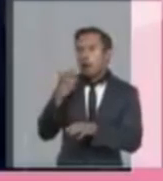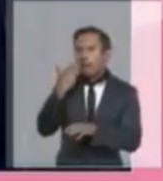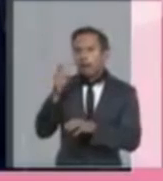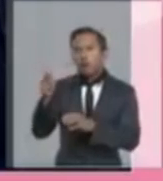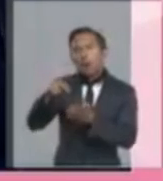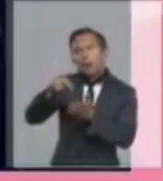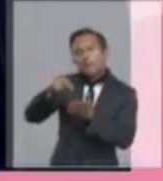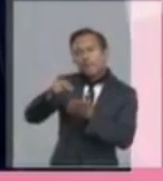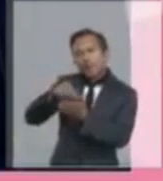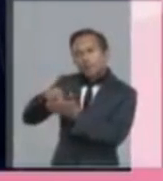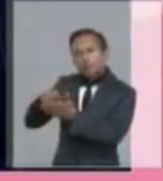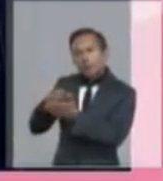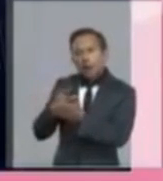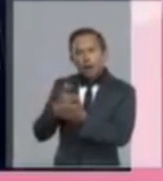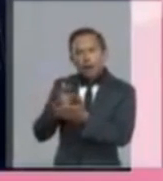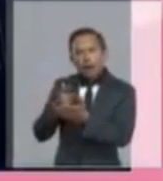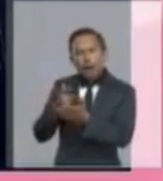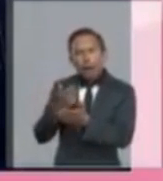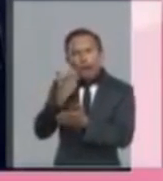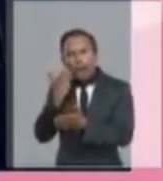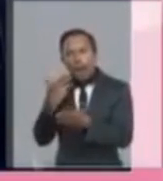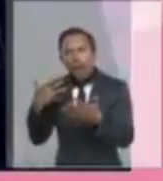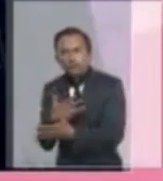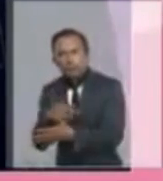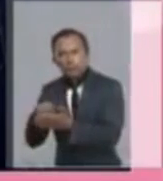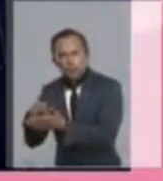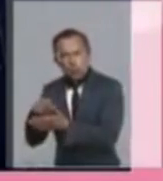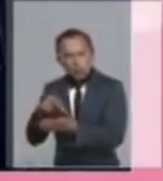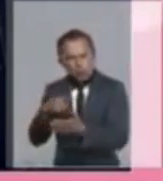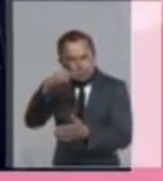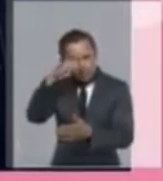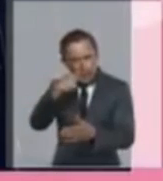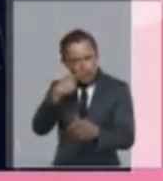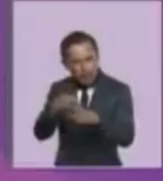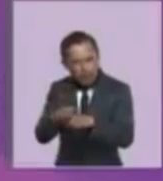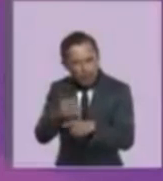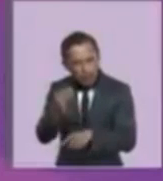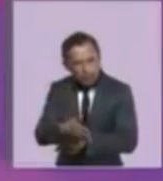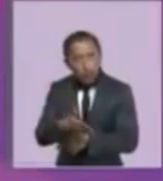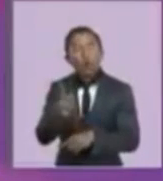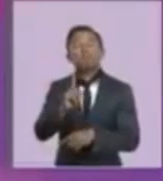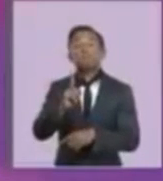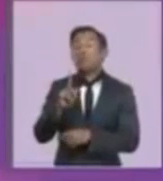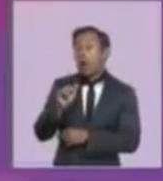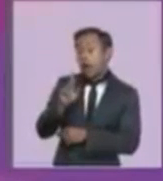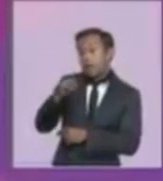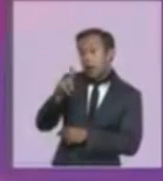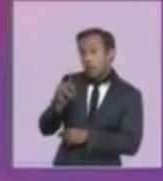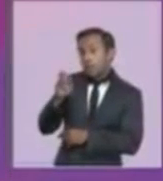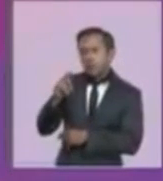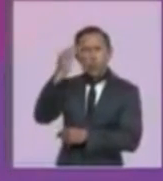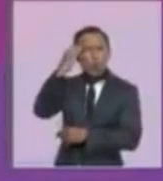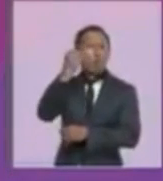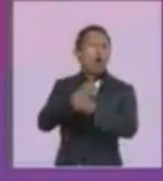¿No es una incongruencia? No, yo conozco a Armando Ríos Peter hace muchos años. Me parece que es un político talentoso y con una gran